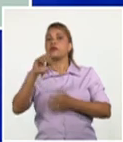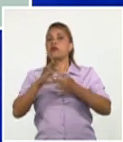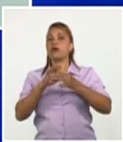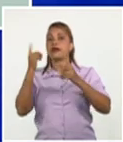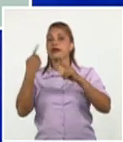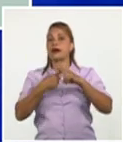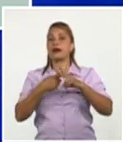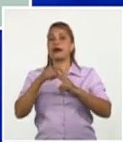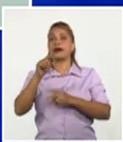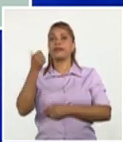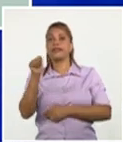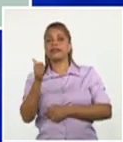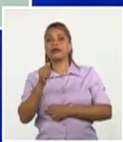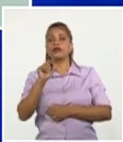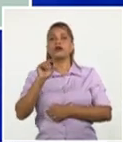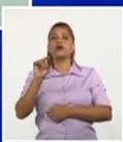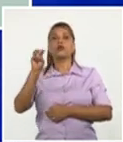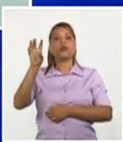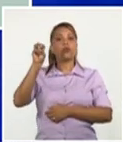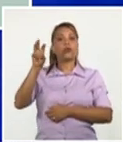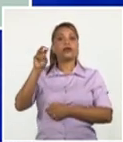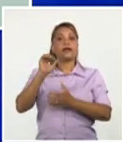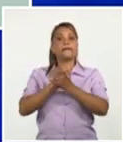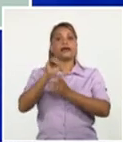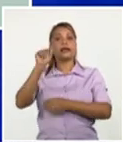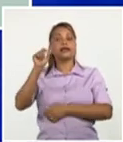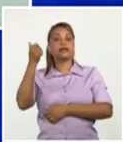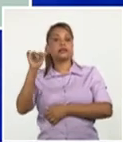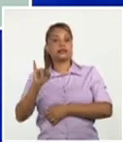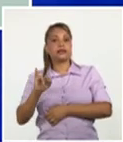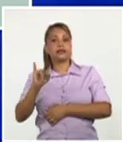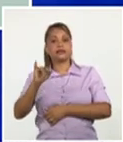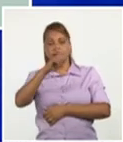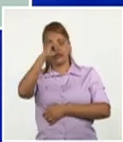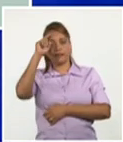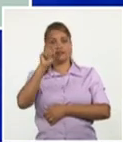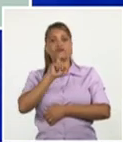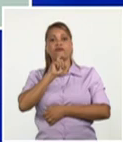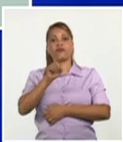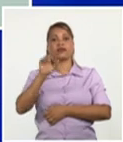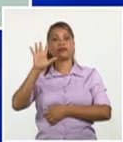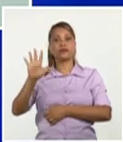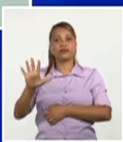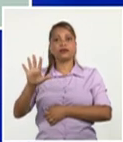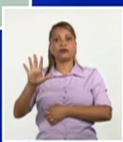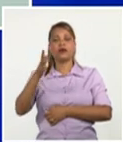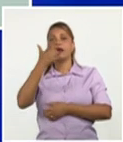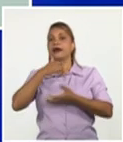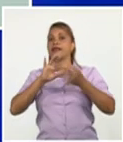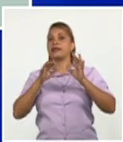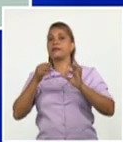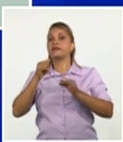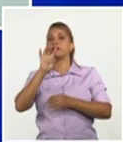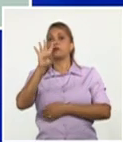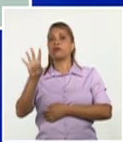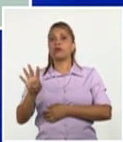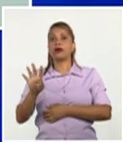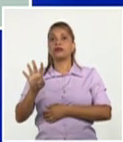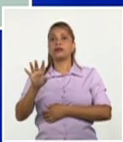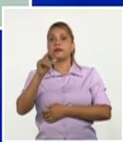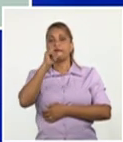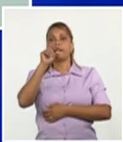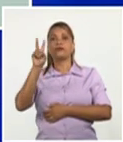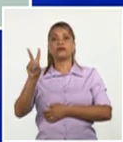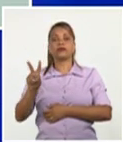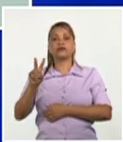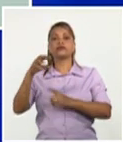de Melena con 6, San Antonio de los Baños con 5, Artemisa 4, Bauta 2